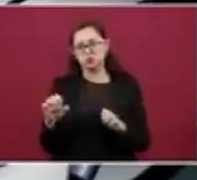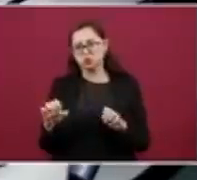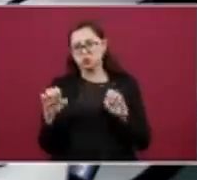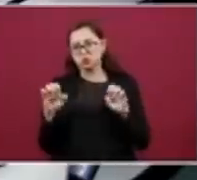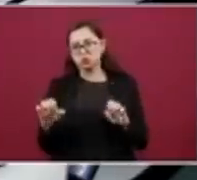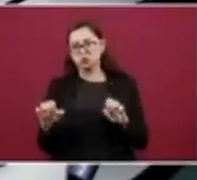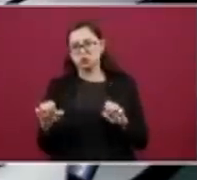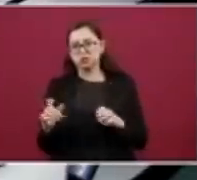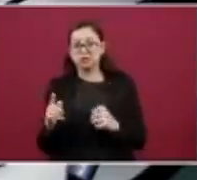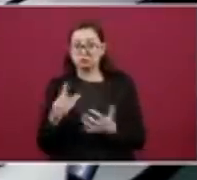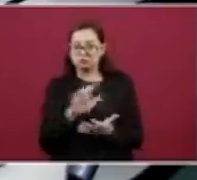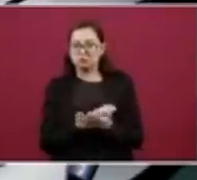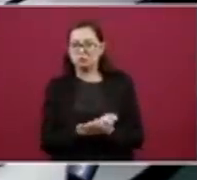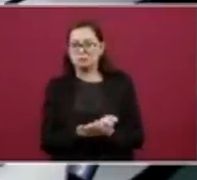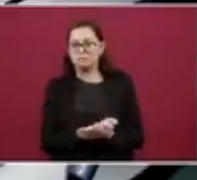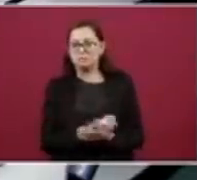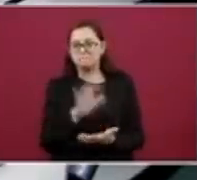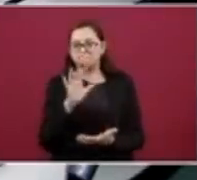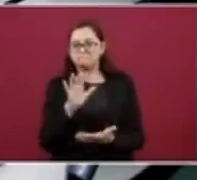Bueno,